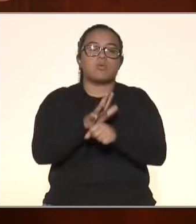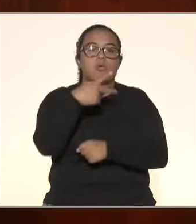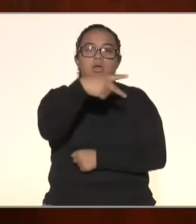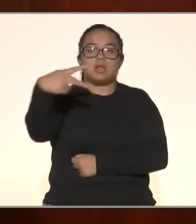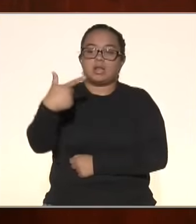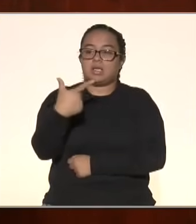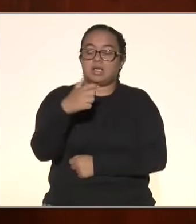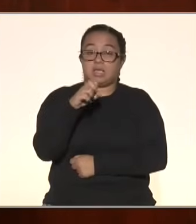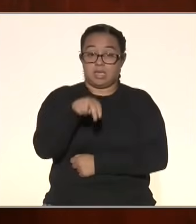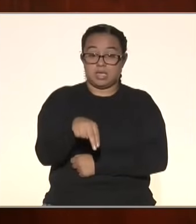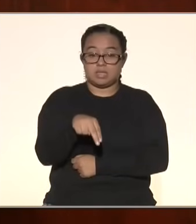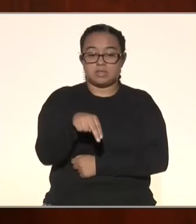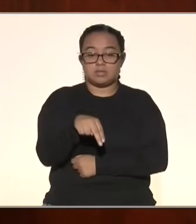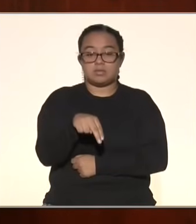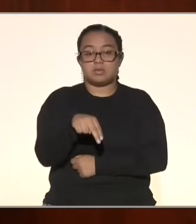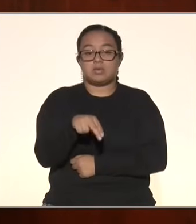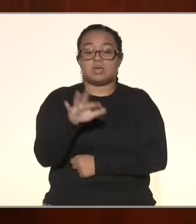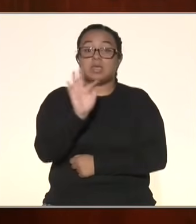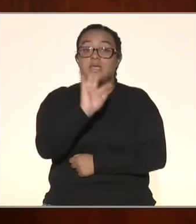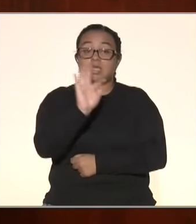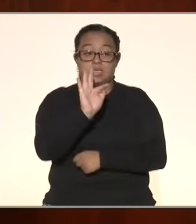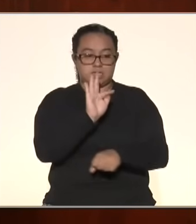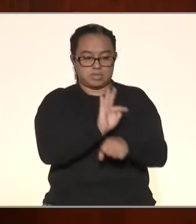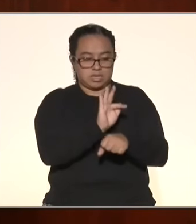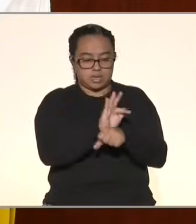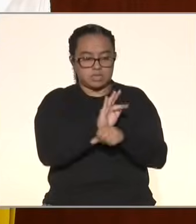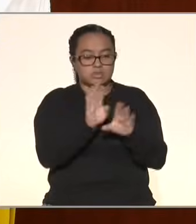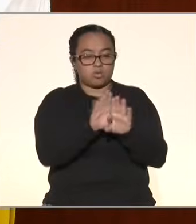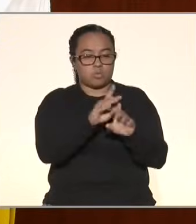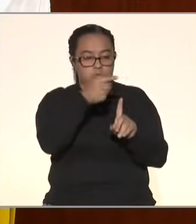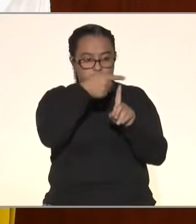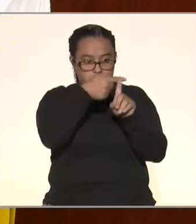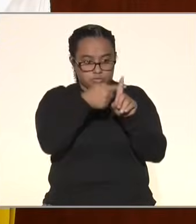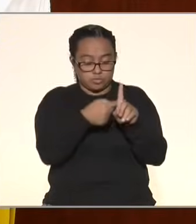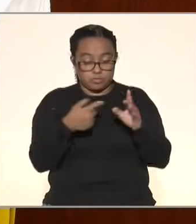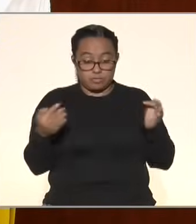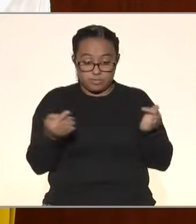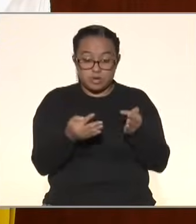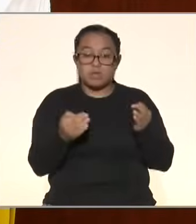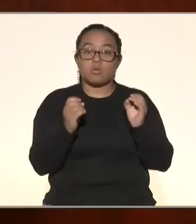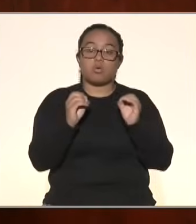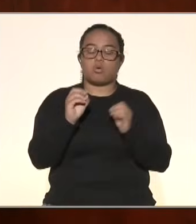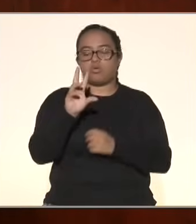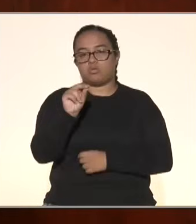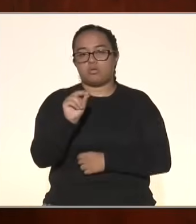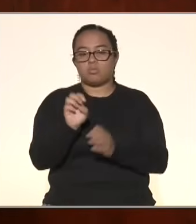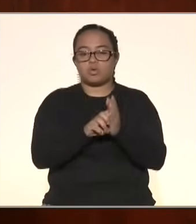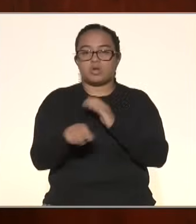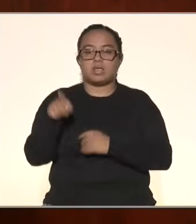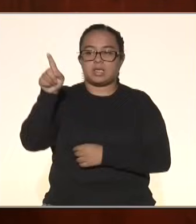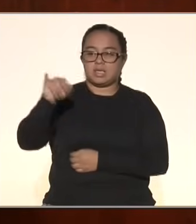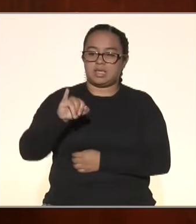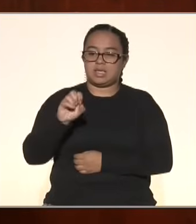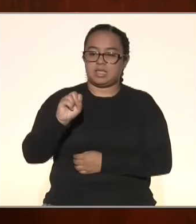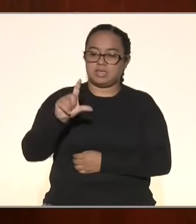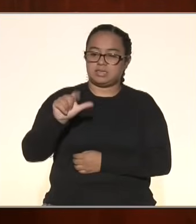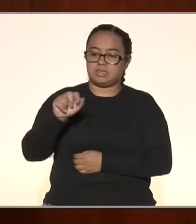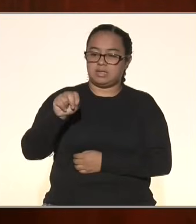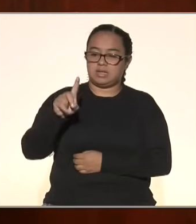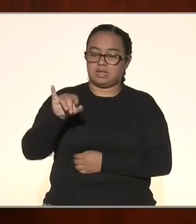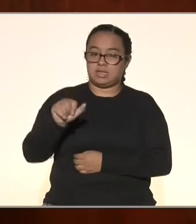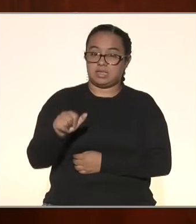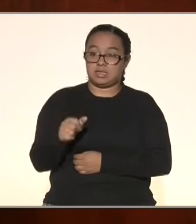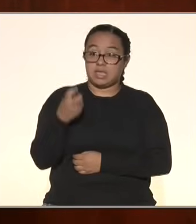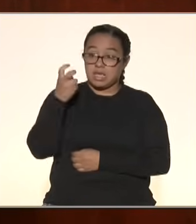tengas, si vas a tener protección contra esa baja de temperatura o no. Por ejemplo, gente de Islandia no